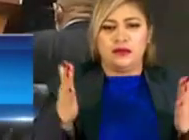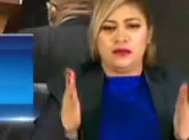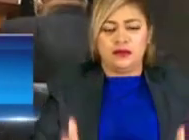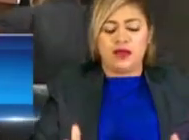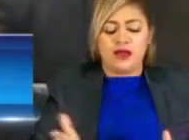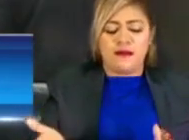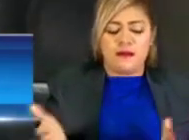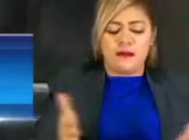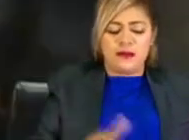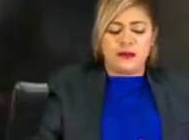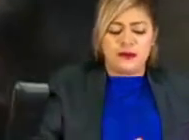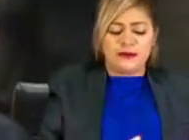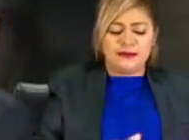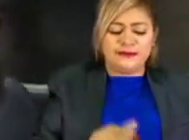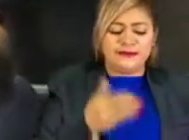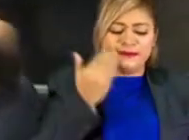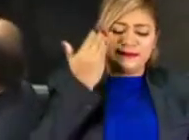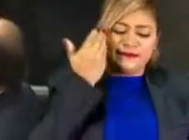se levanten.